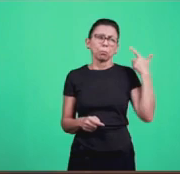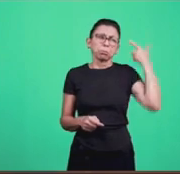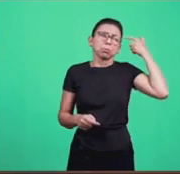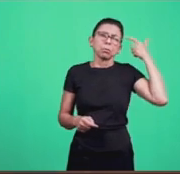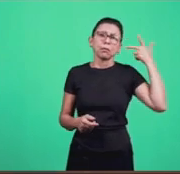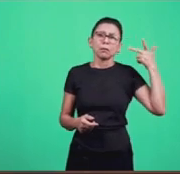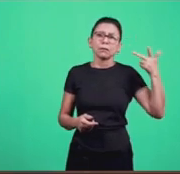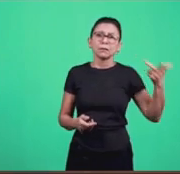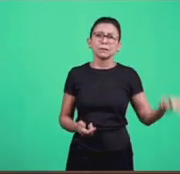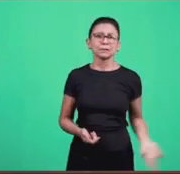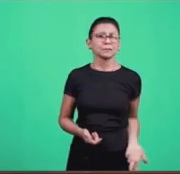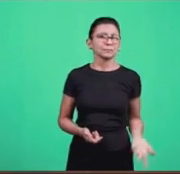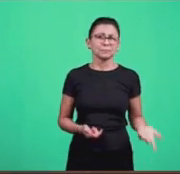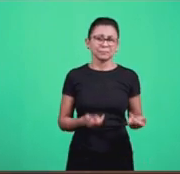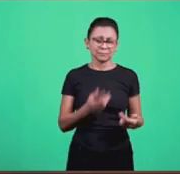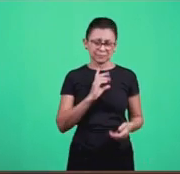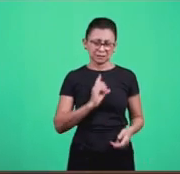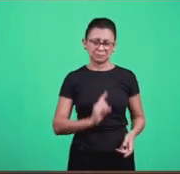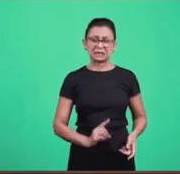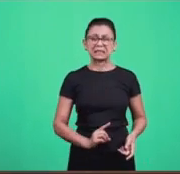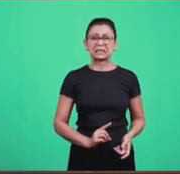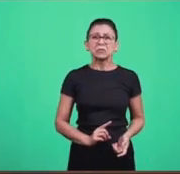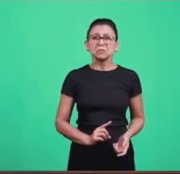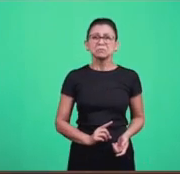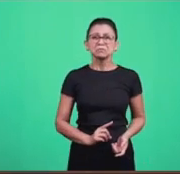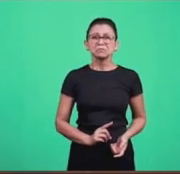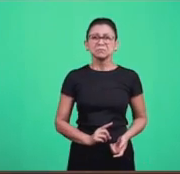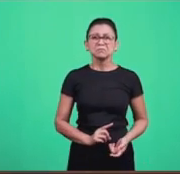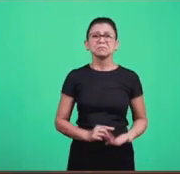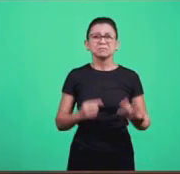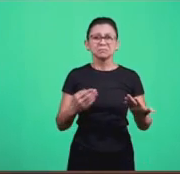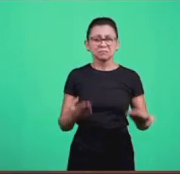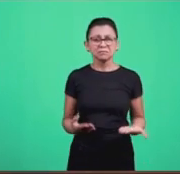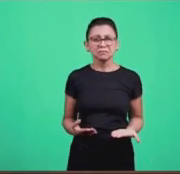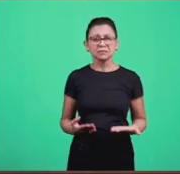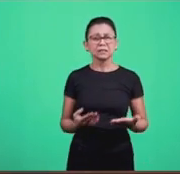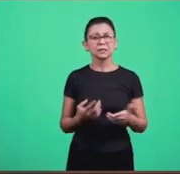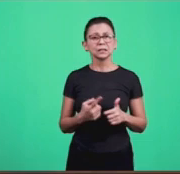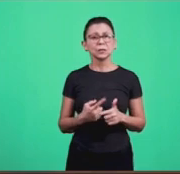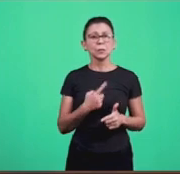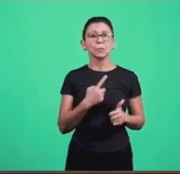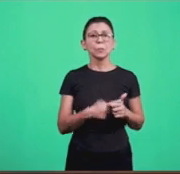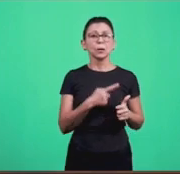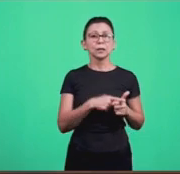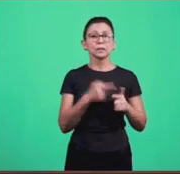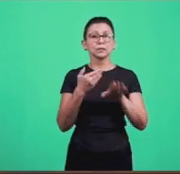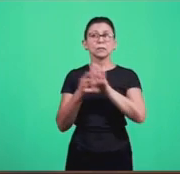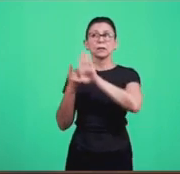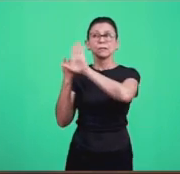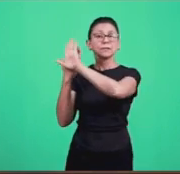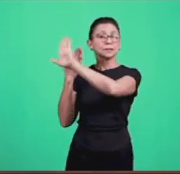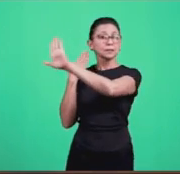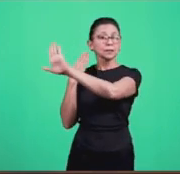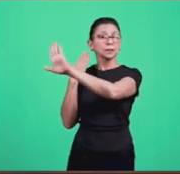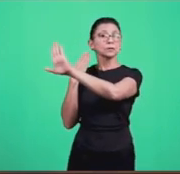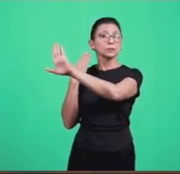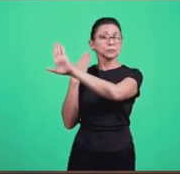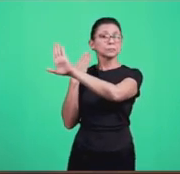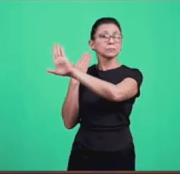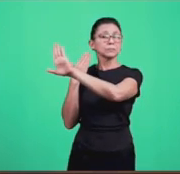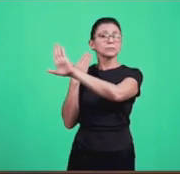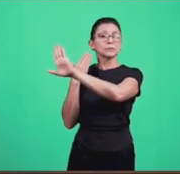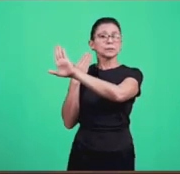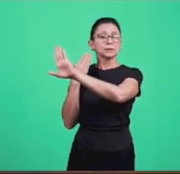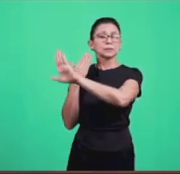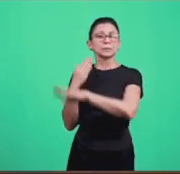la vida porque ellos hicieron todo lo que el mundo ofrecía, pero nada tenía sentido para ellos. En la vida del hombre no